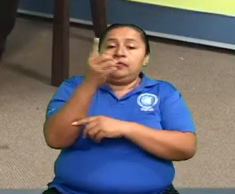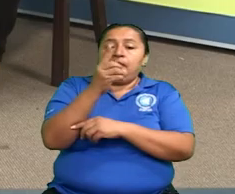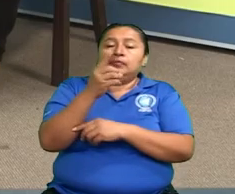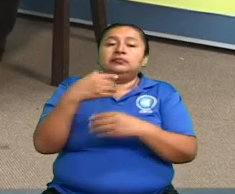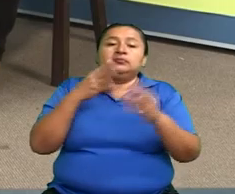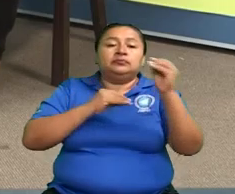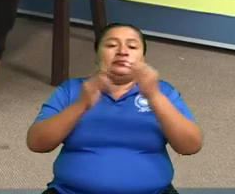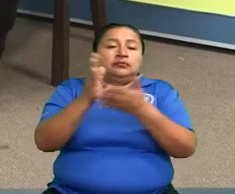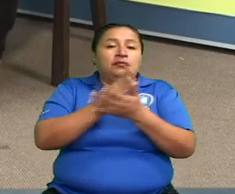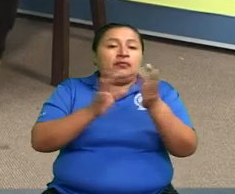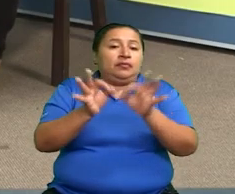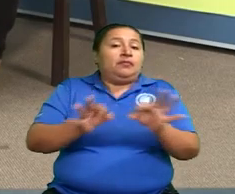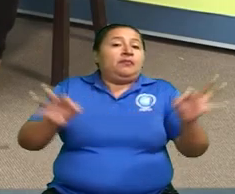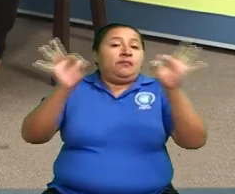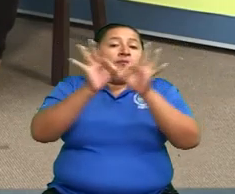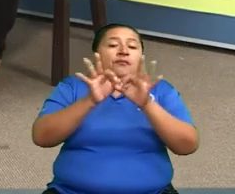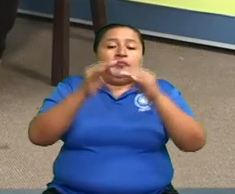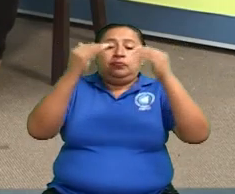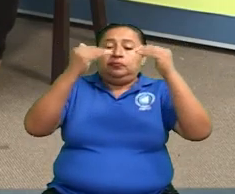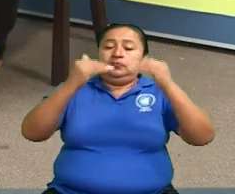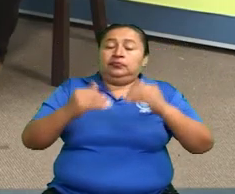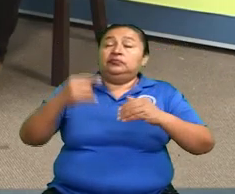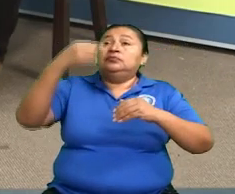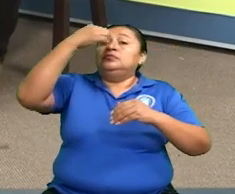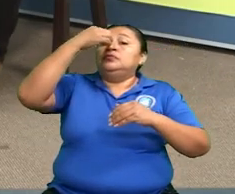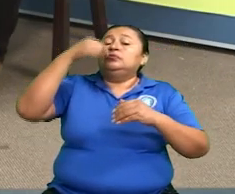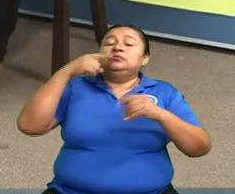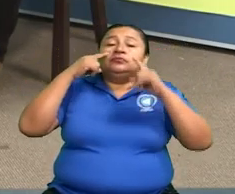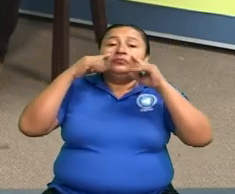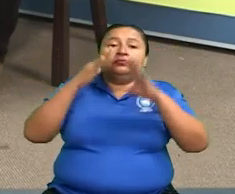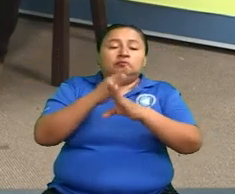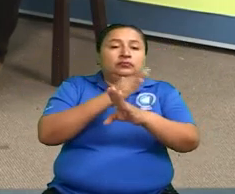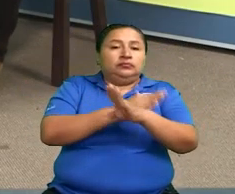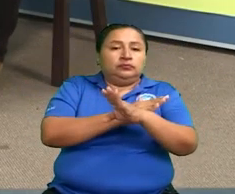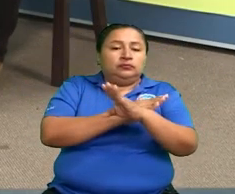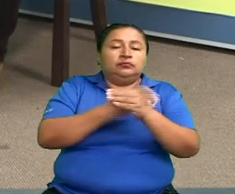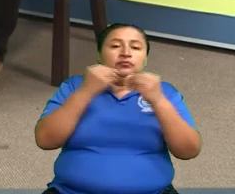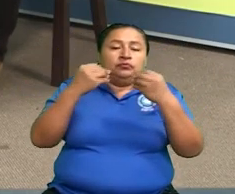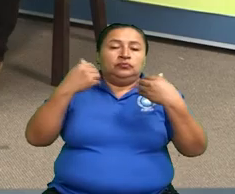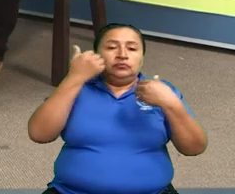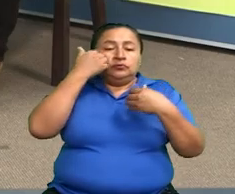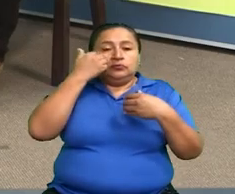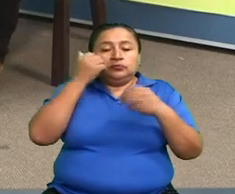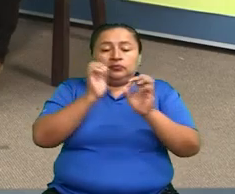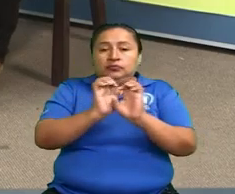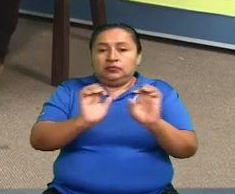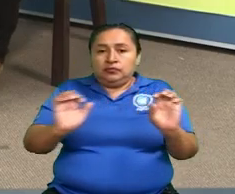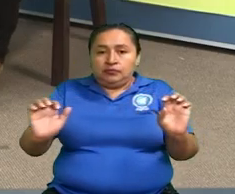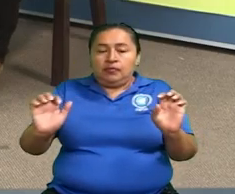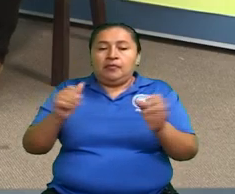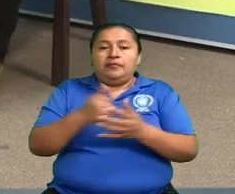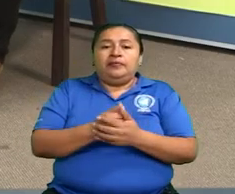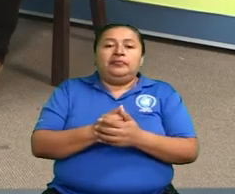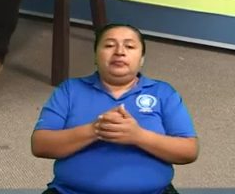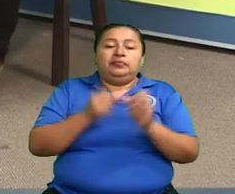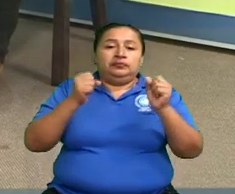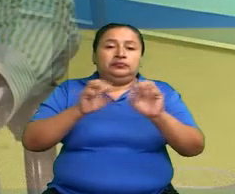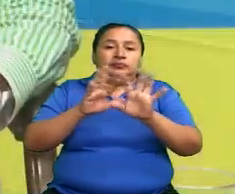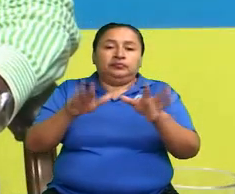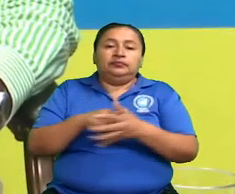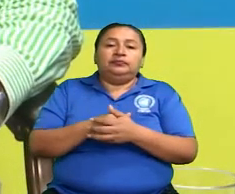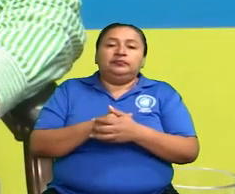sobre algo importante como el esquema de vacunación, que previene muchas y muchas enfermedades a nuestros niños y